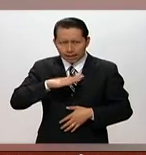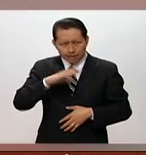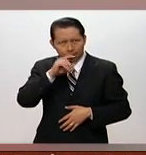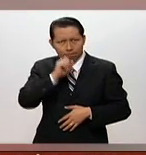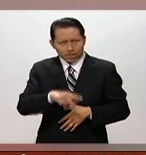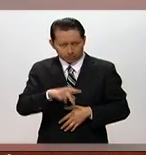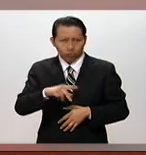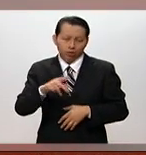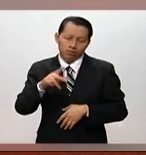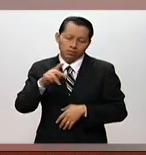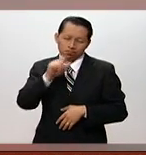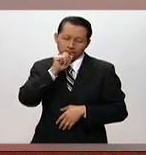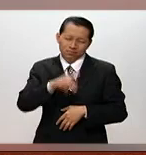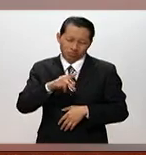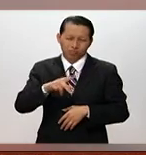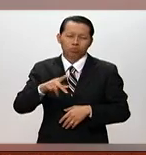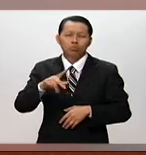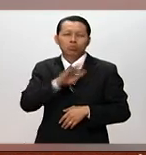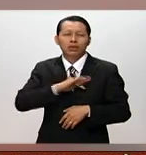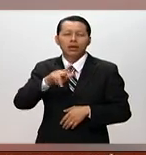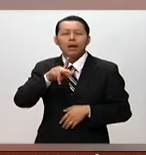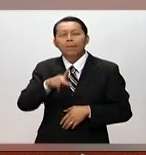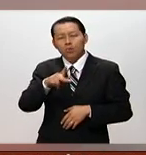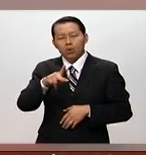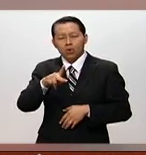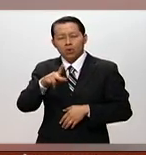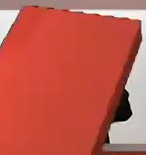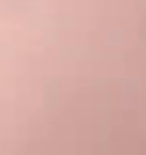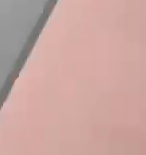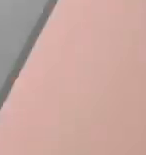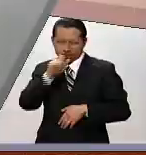la Procuraduría del Estado son 35 hasta el momento.